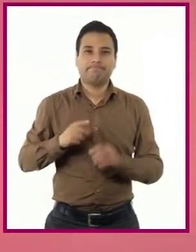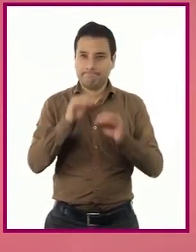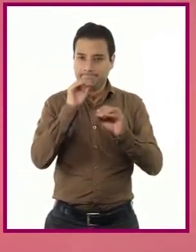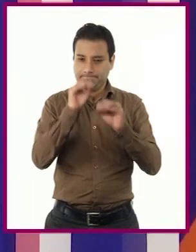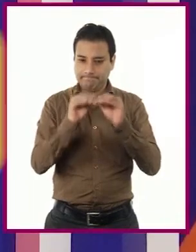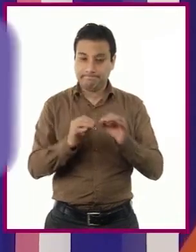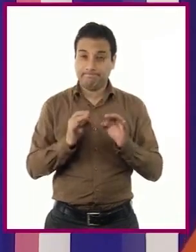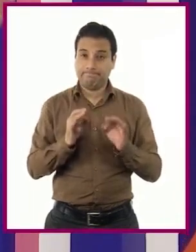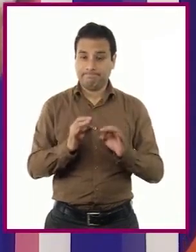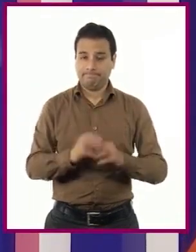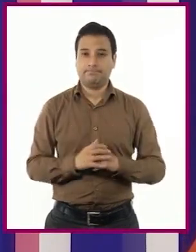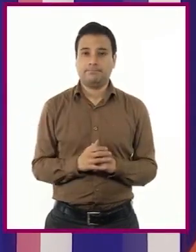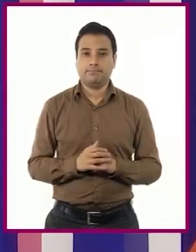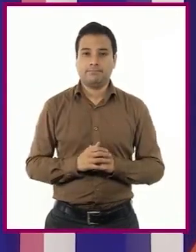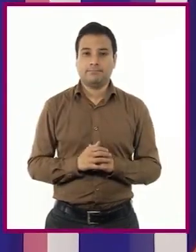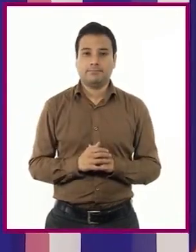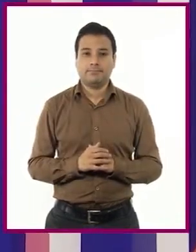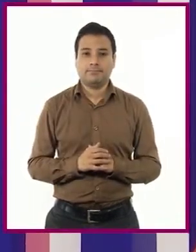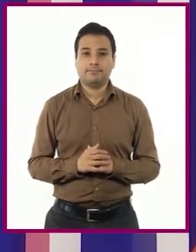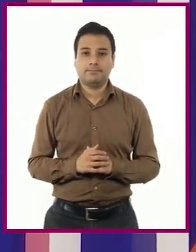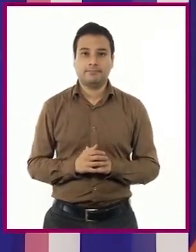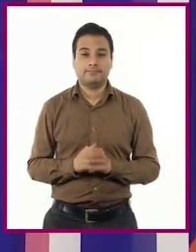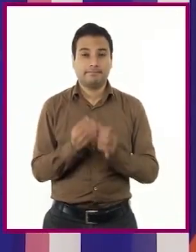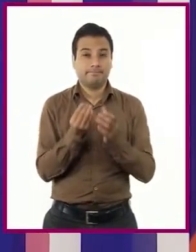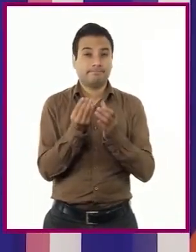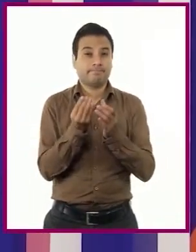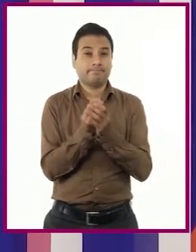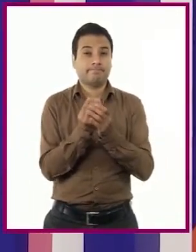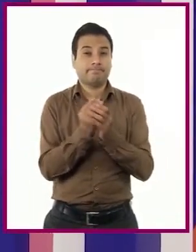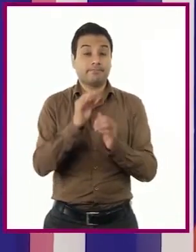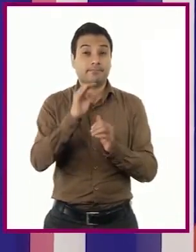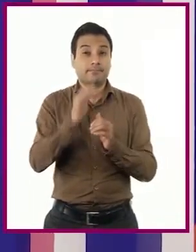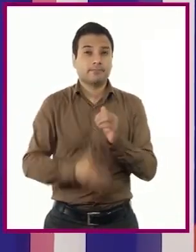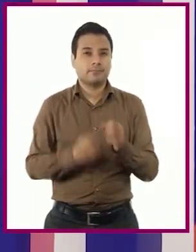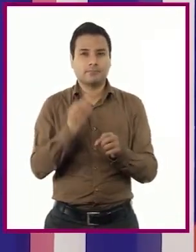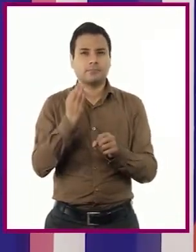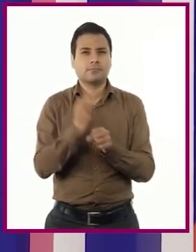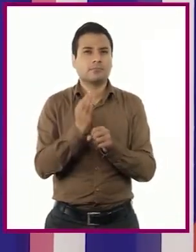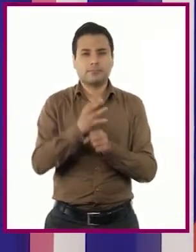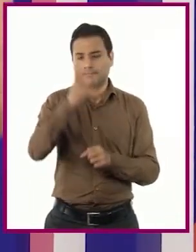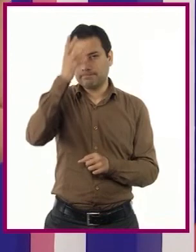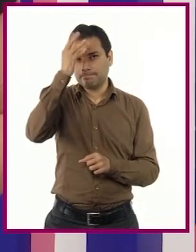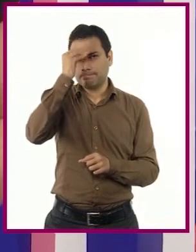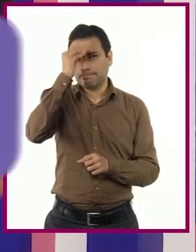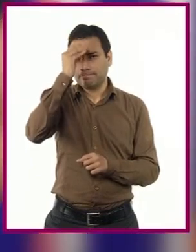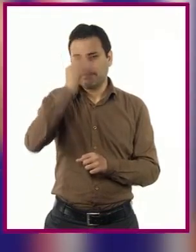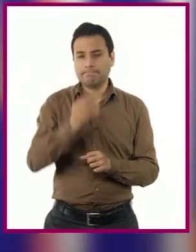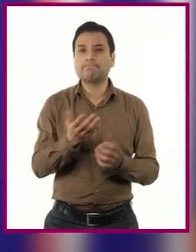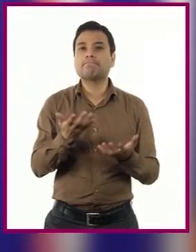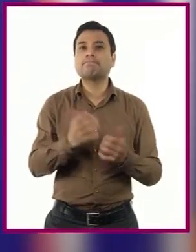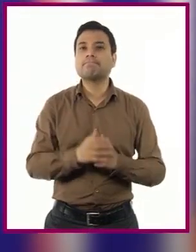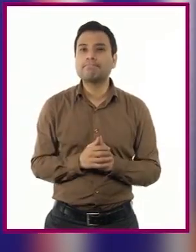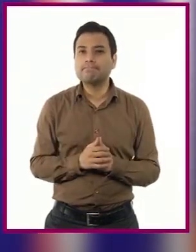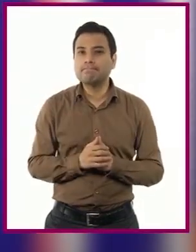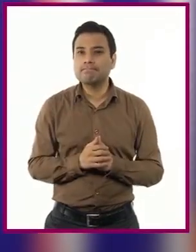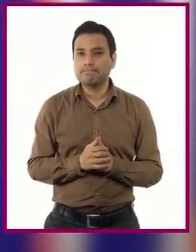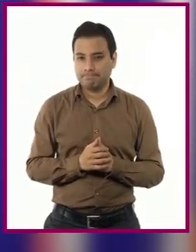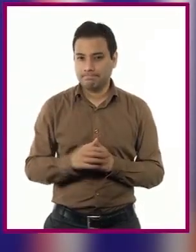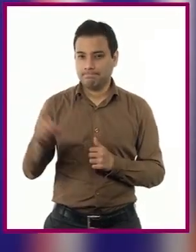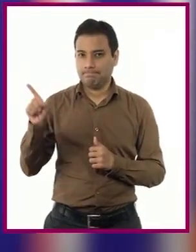hoy. Estamos a punto de concluir nuestra sesión en la que nuestro aprendizaje esperado fue: explora y